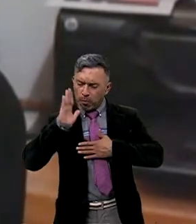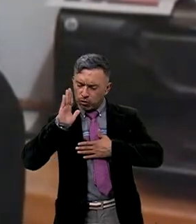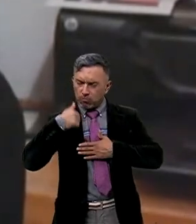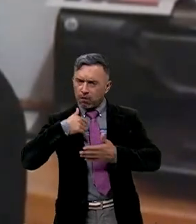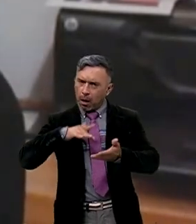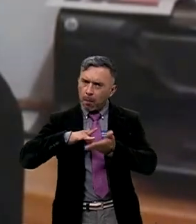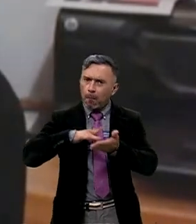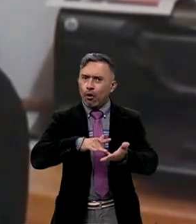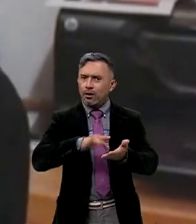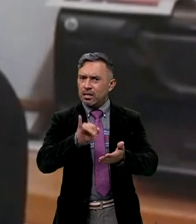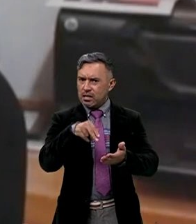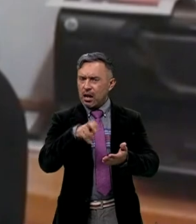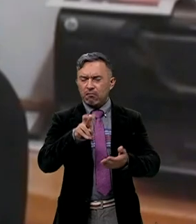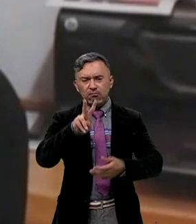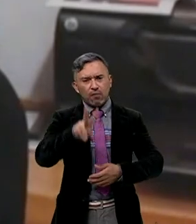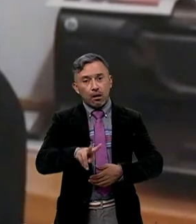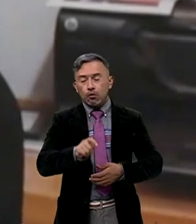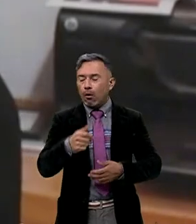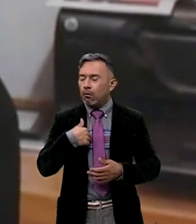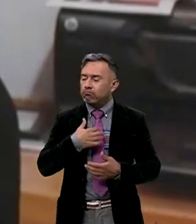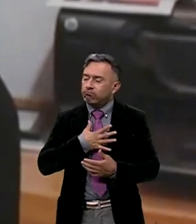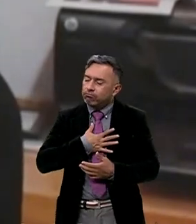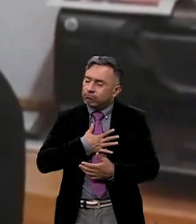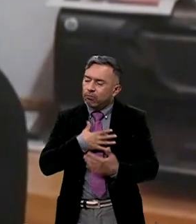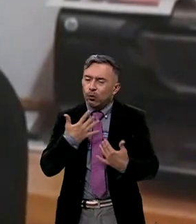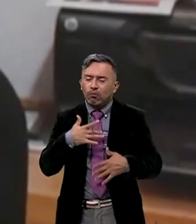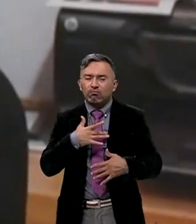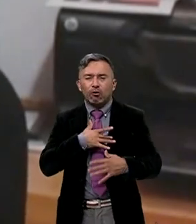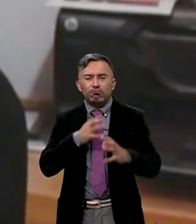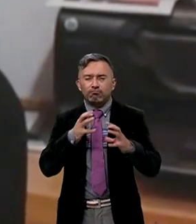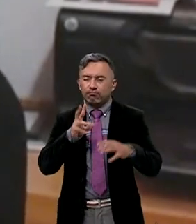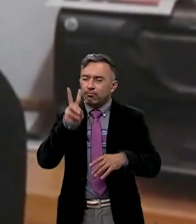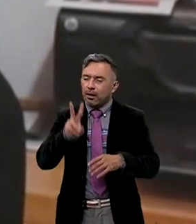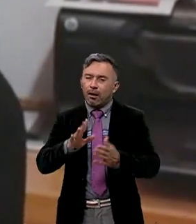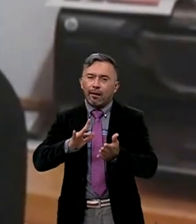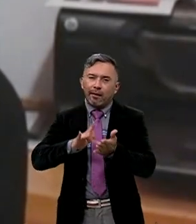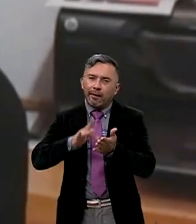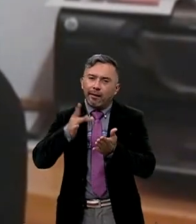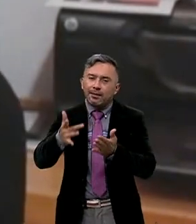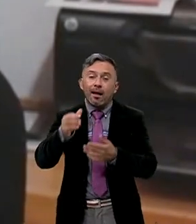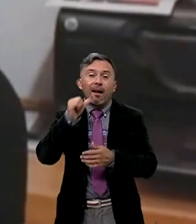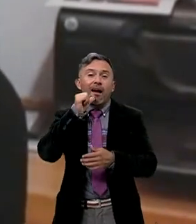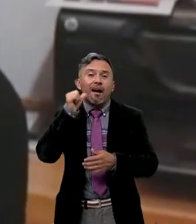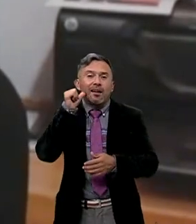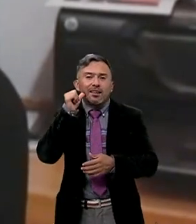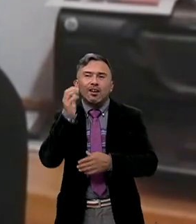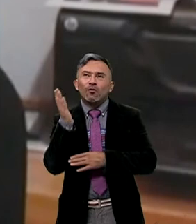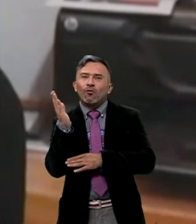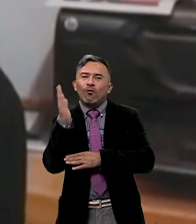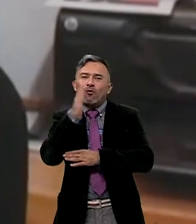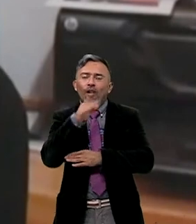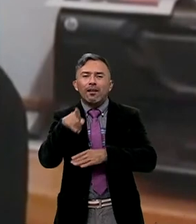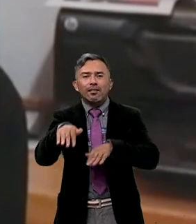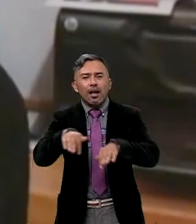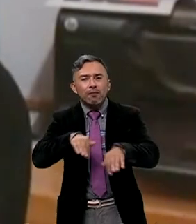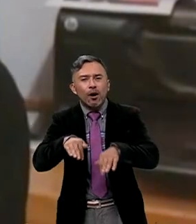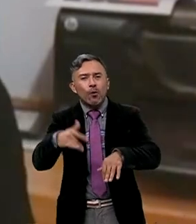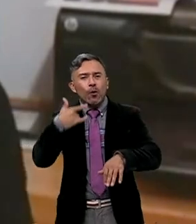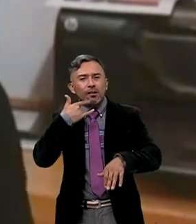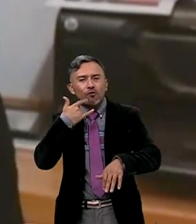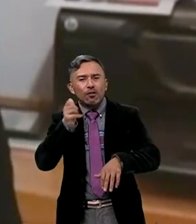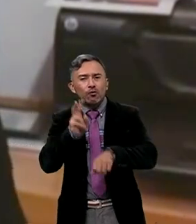te agradezco con todo el corazón el día de ayer que nos hayan regalado todo su esfuerzo todo su trabajo también